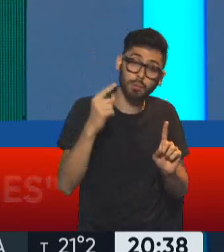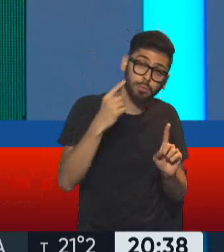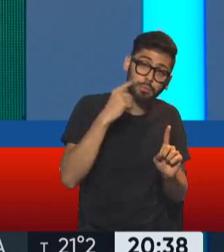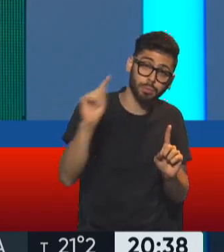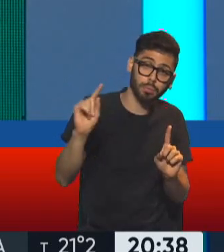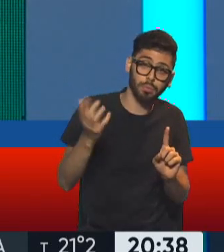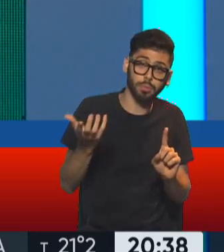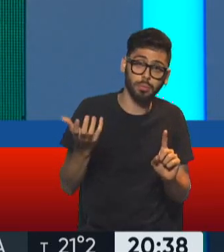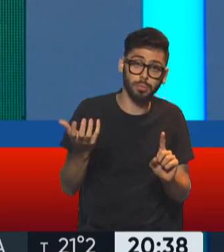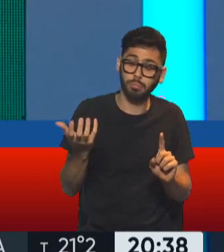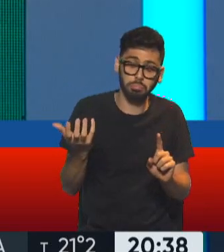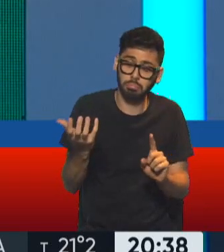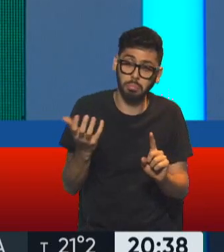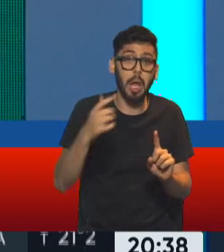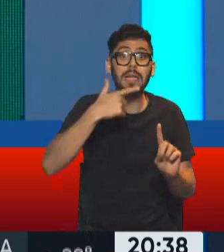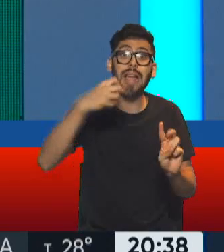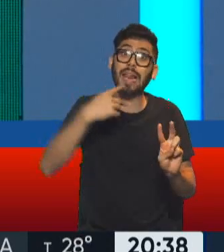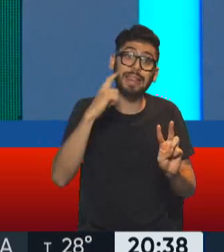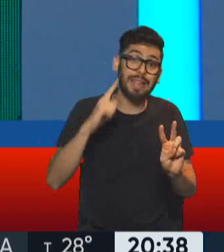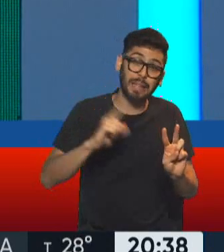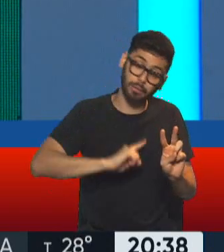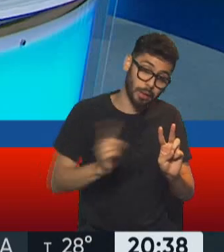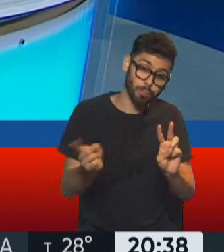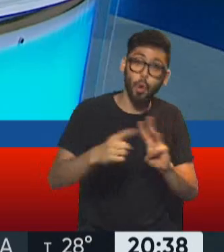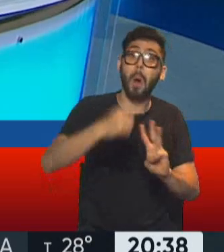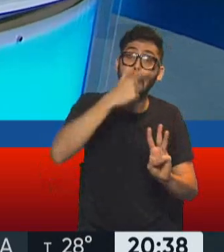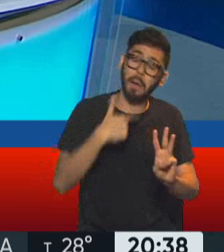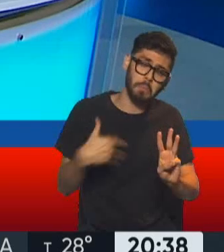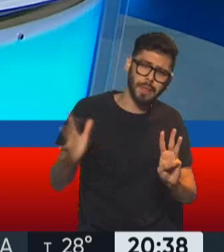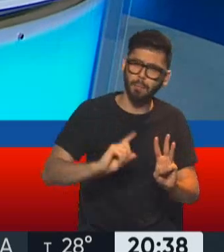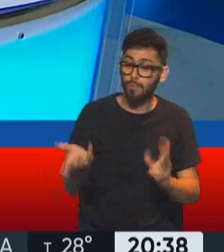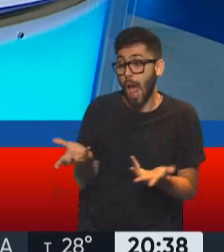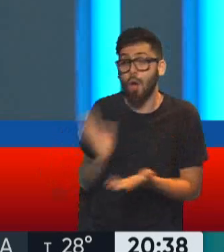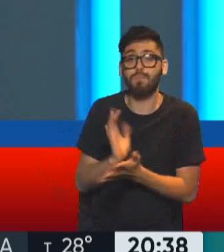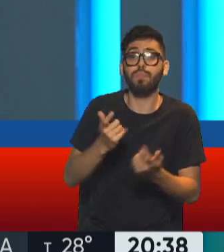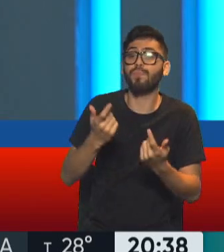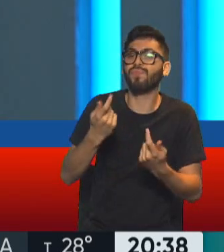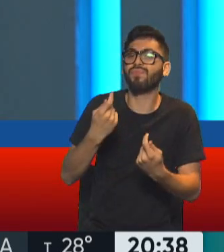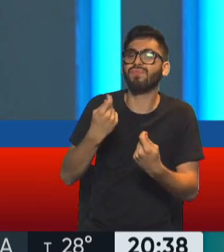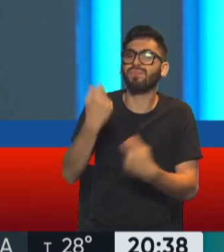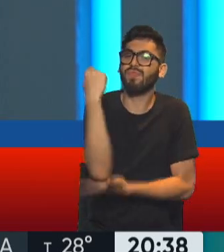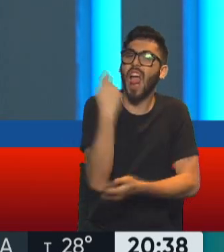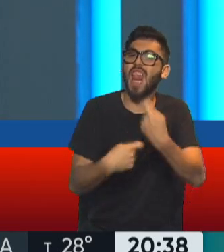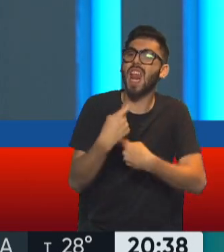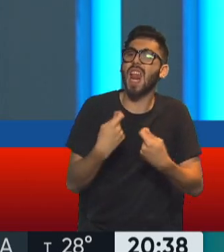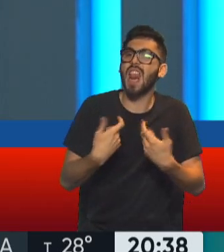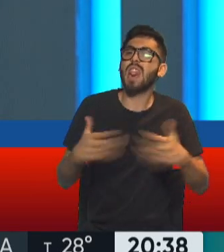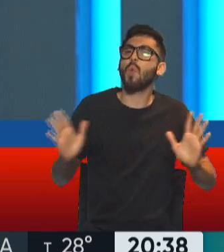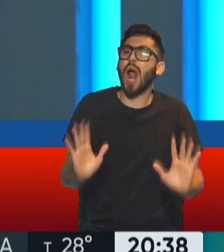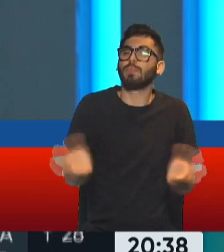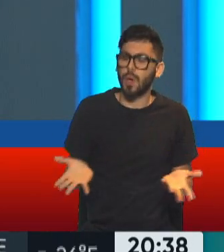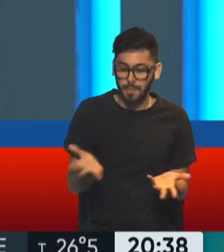Y a Macri tampoco, y a Santilli tampoco. No, porque es el liberalismo puro. Yo vi el debate y para mí los únicos que